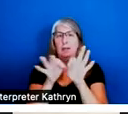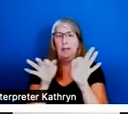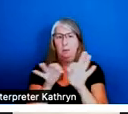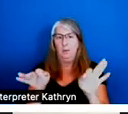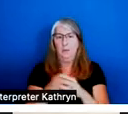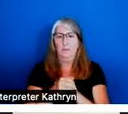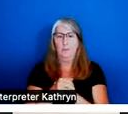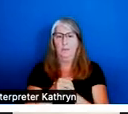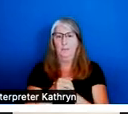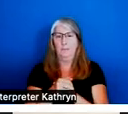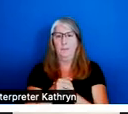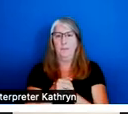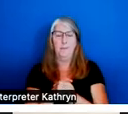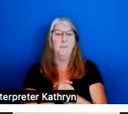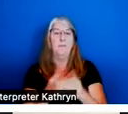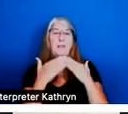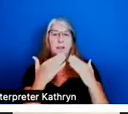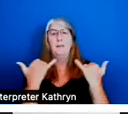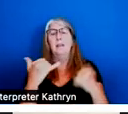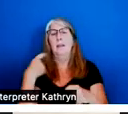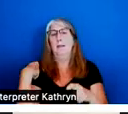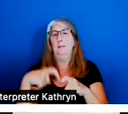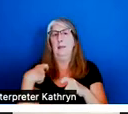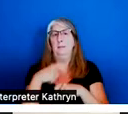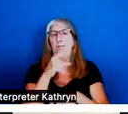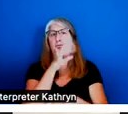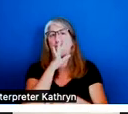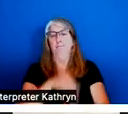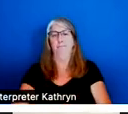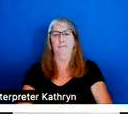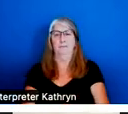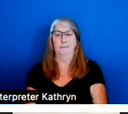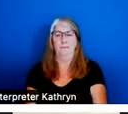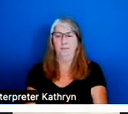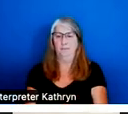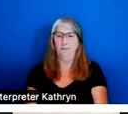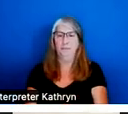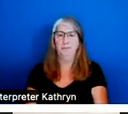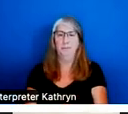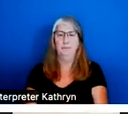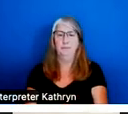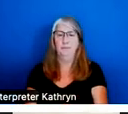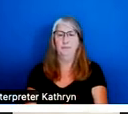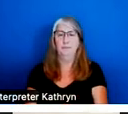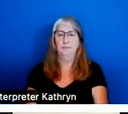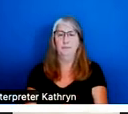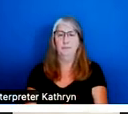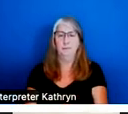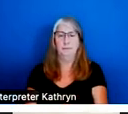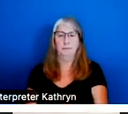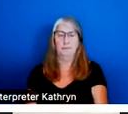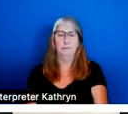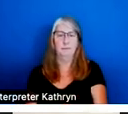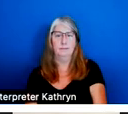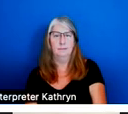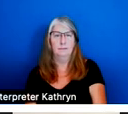Thank you. Buenas tardes a todos. Agradecemos a los organizadores de este evento por su firme determinación de